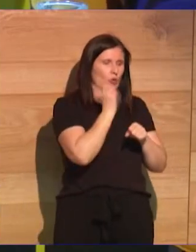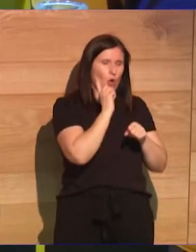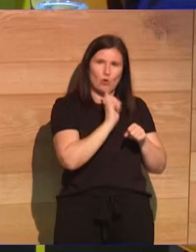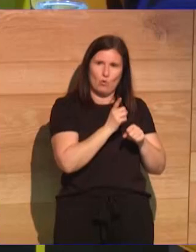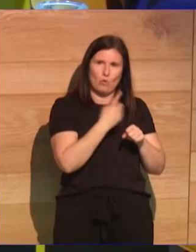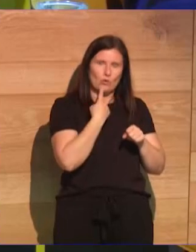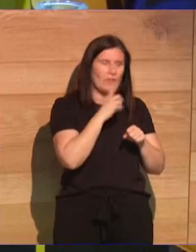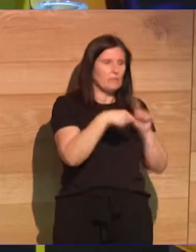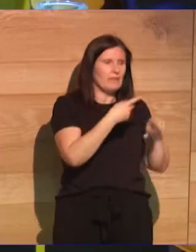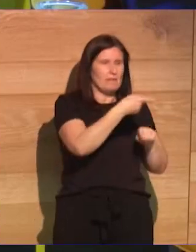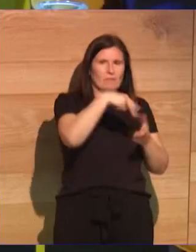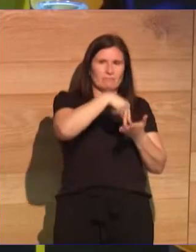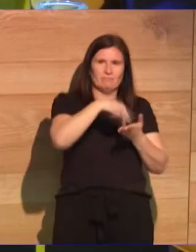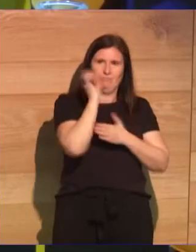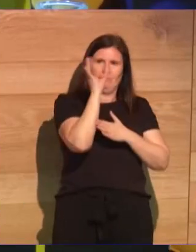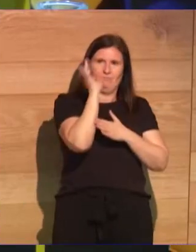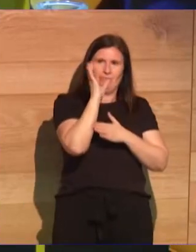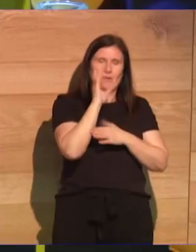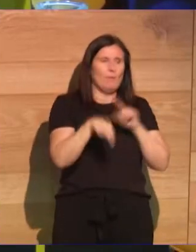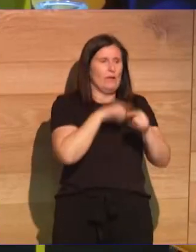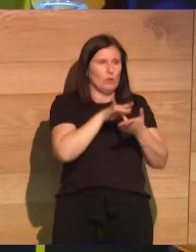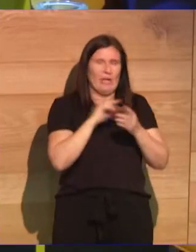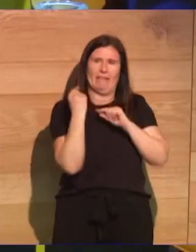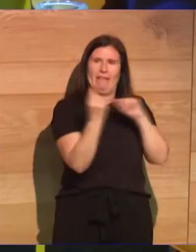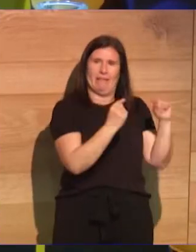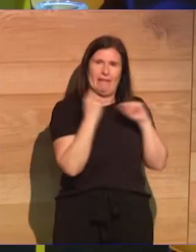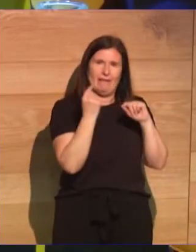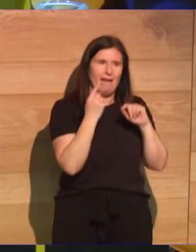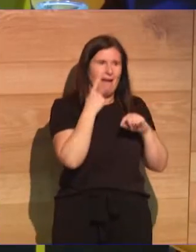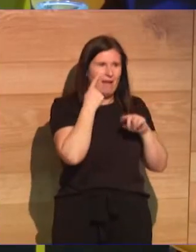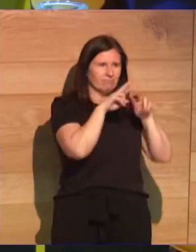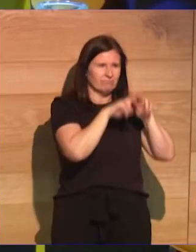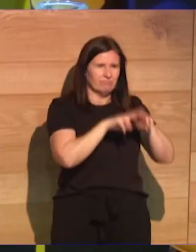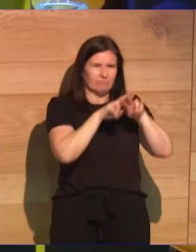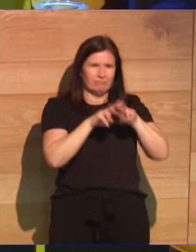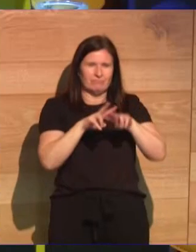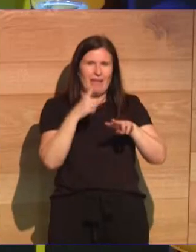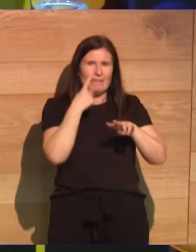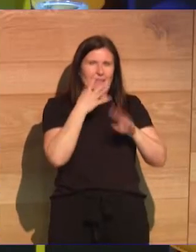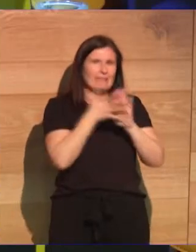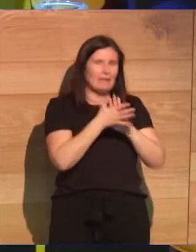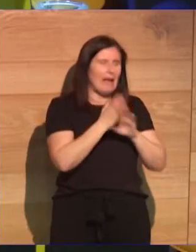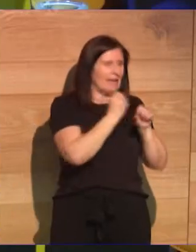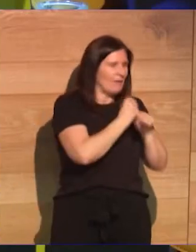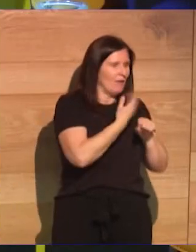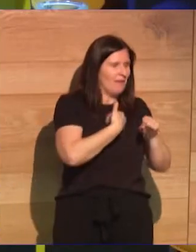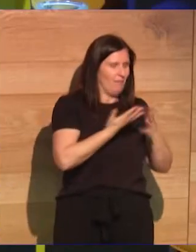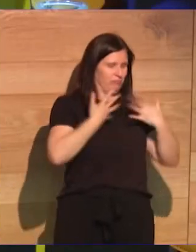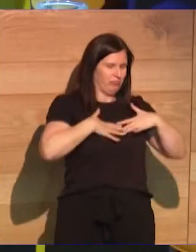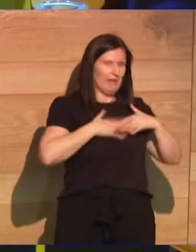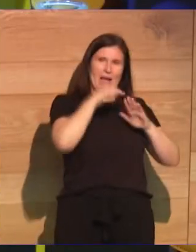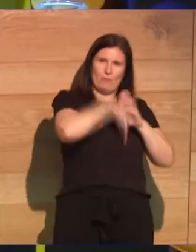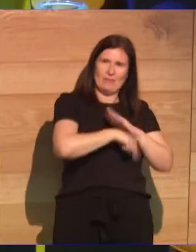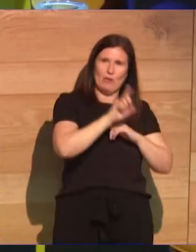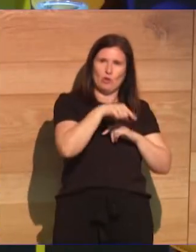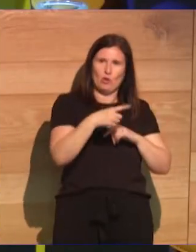hago exponer los trabajos, debato con ellos sobre el trabajo y ahí es donde vemos la profundidad. Cuando ellos ya saben que vas a hacer